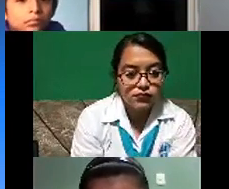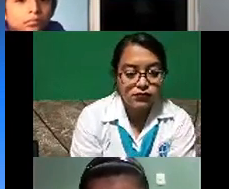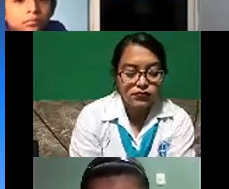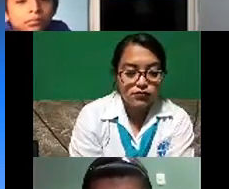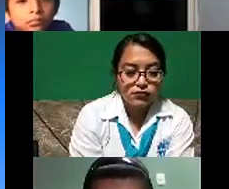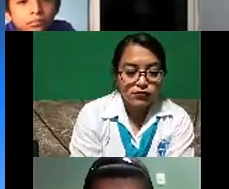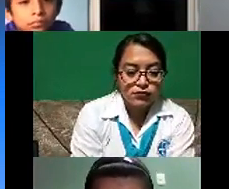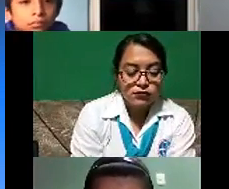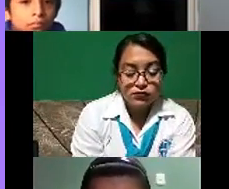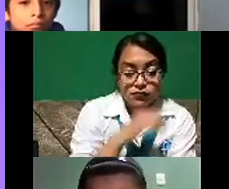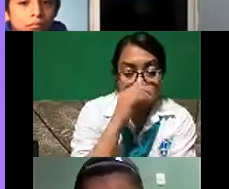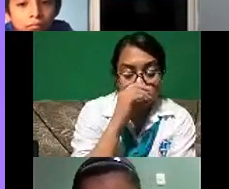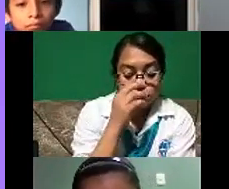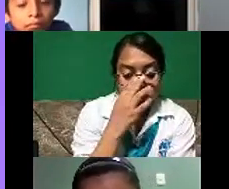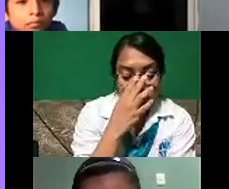una fotografía.